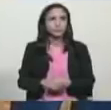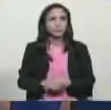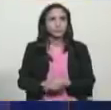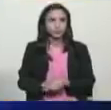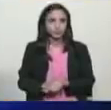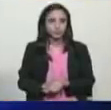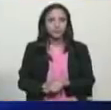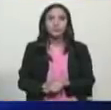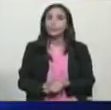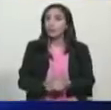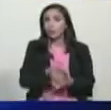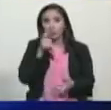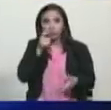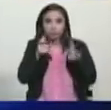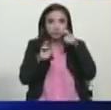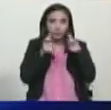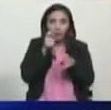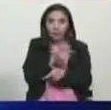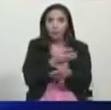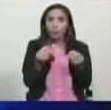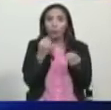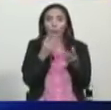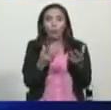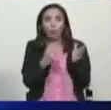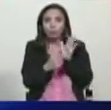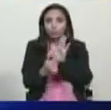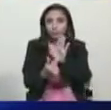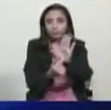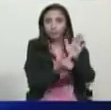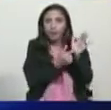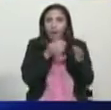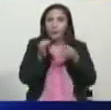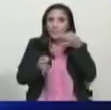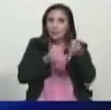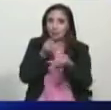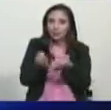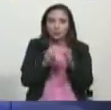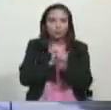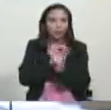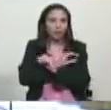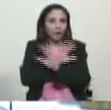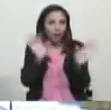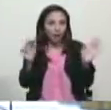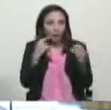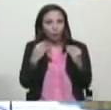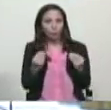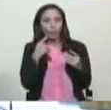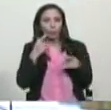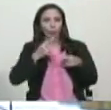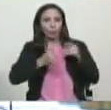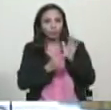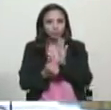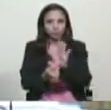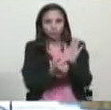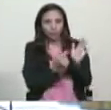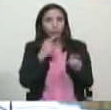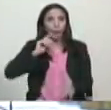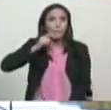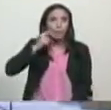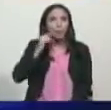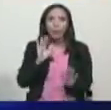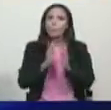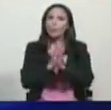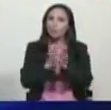Bueno, aquí estamos observando toda la descripción de este sistema productivo de pollos. Por favor, no me lo